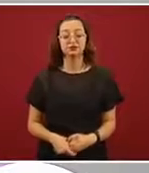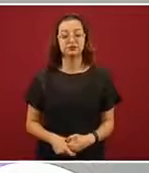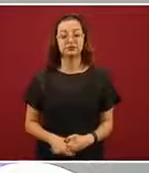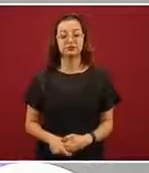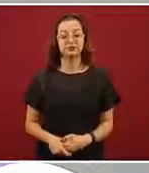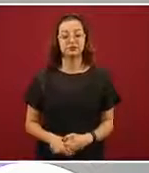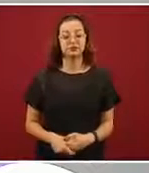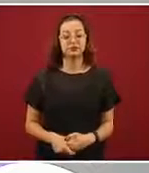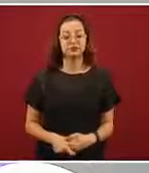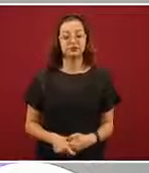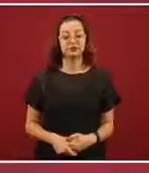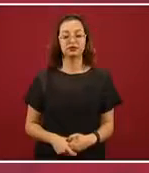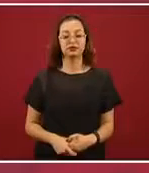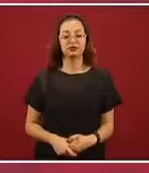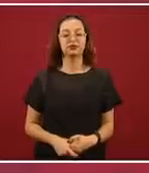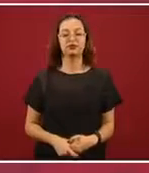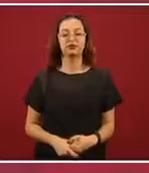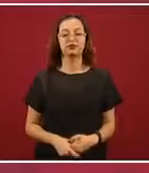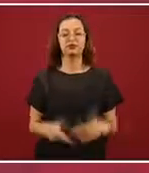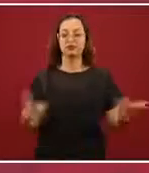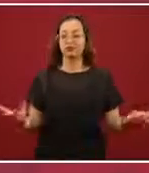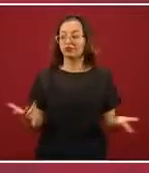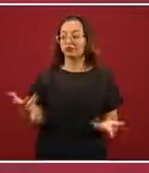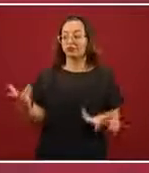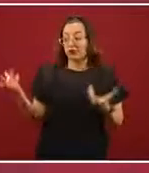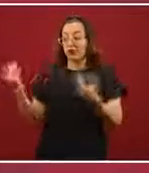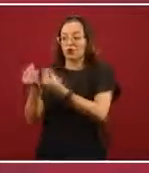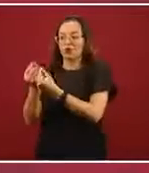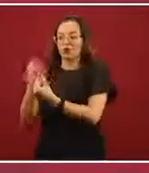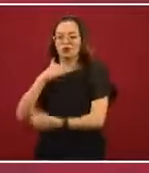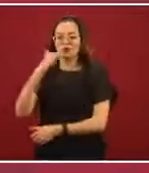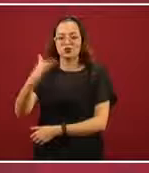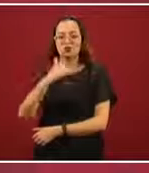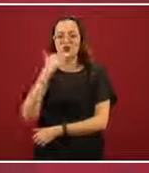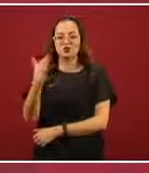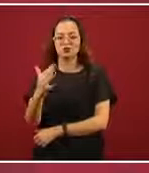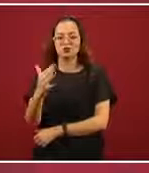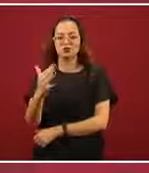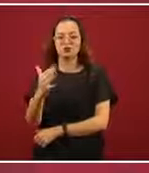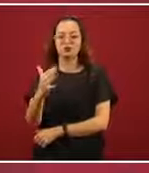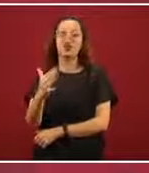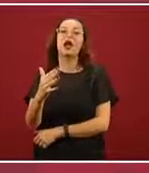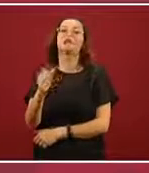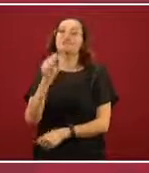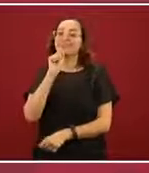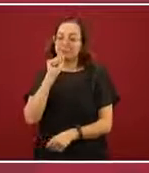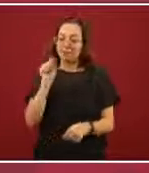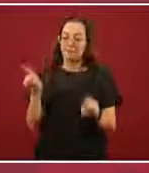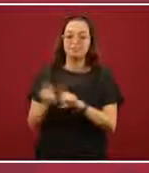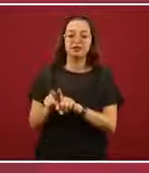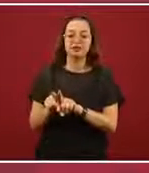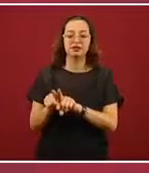No solo eran parte de la corrupción, sino además